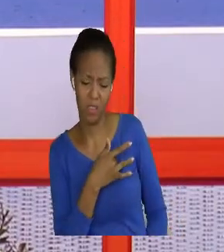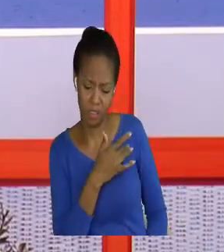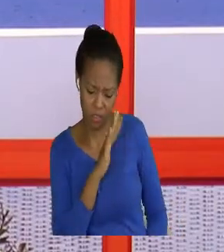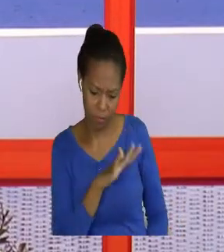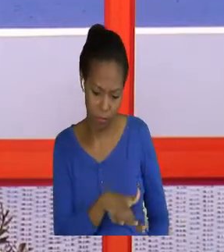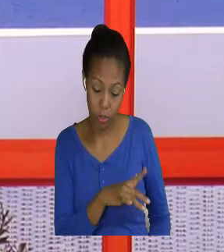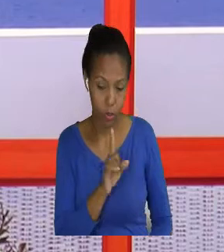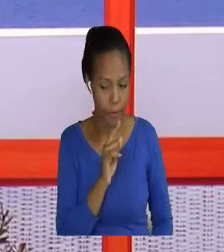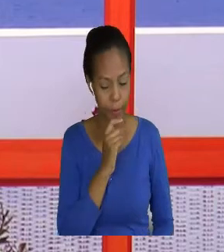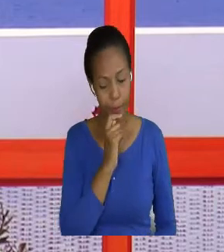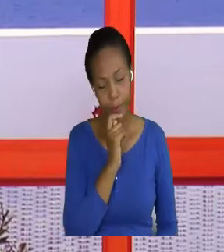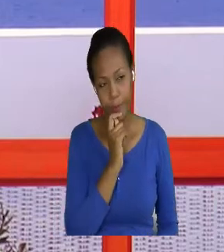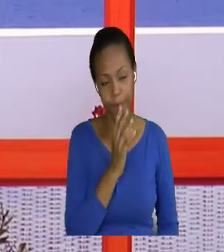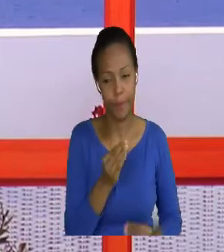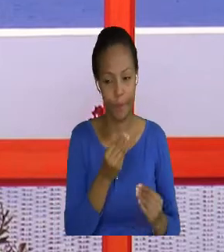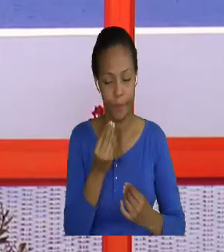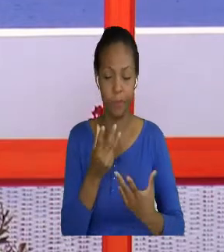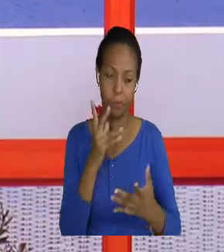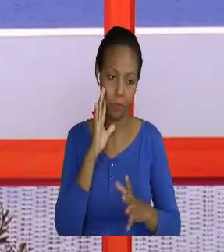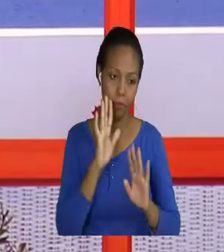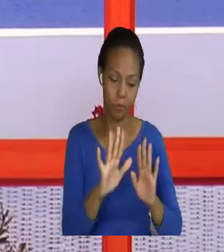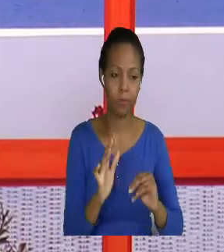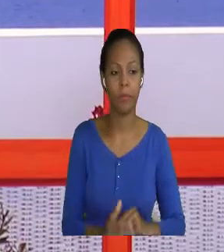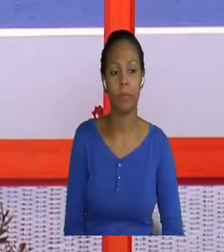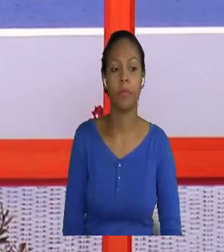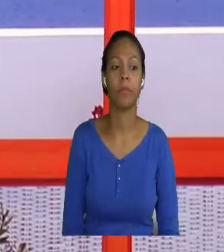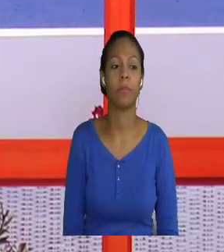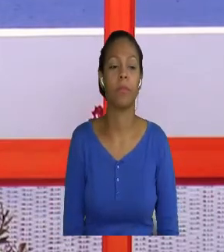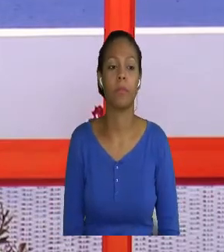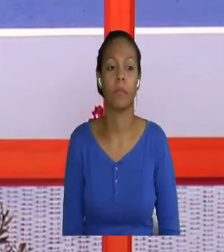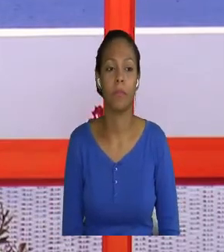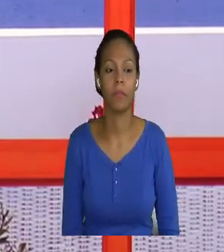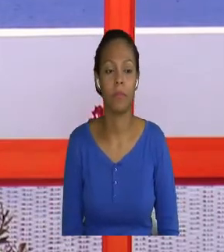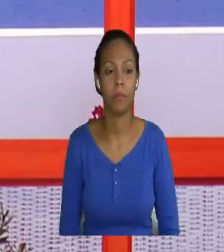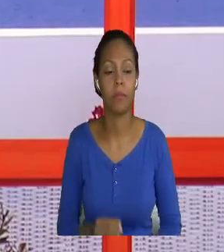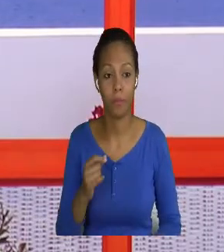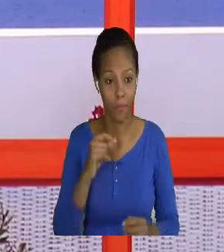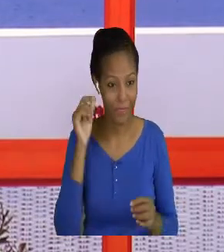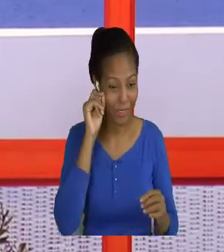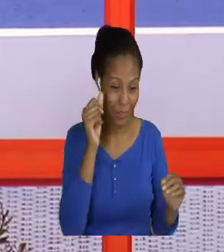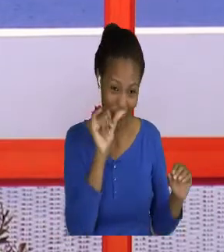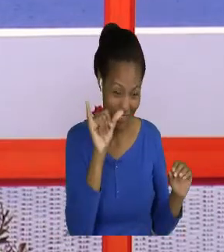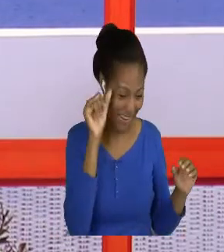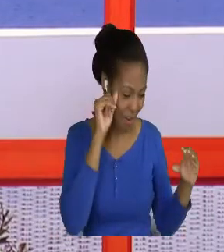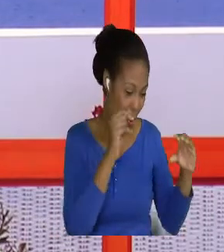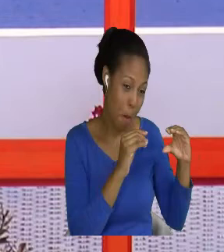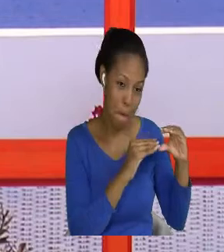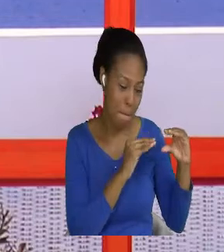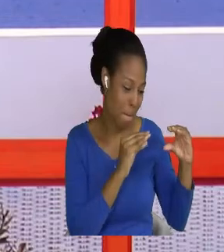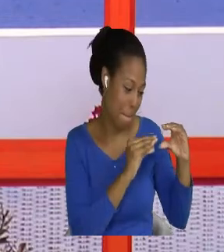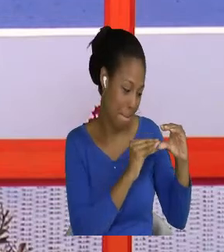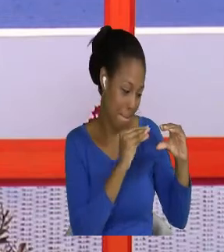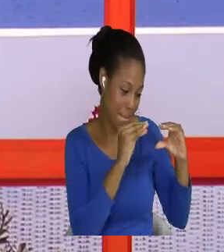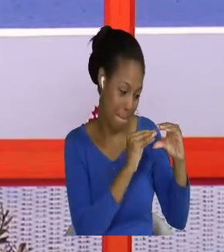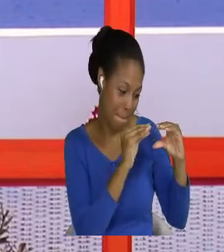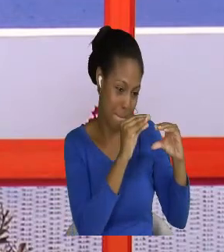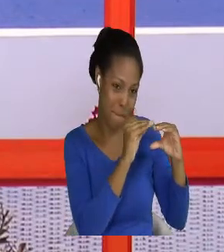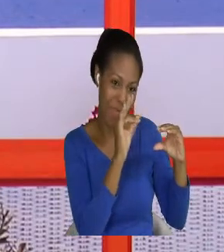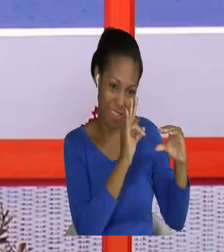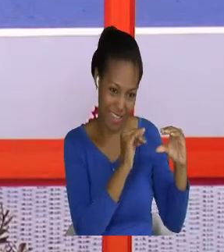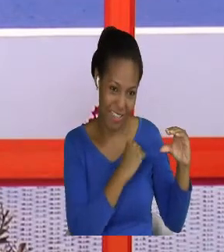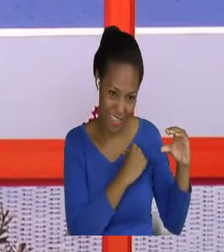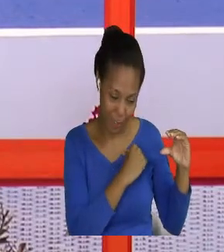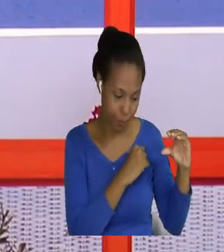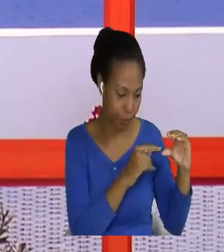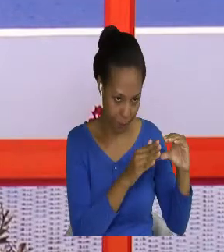siendo asertivos? ¿En qué consiste? El sándwich tiene tres capas. En esta técnica también vamos a utilizar tres capas o tres momentos. Lo